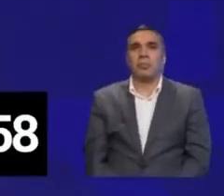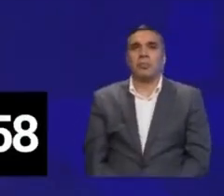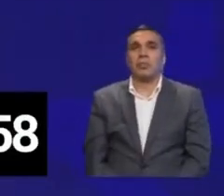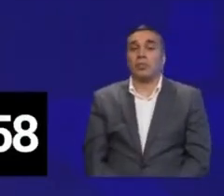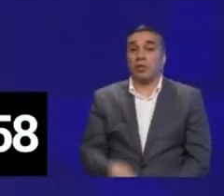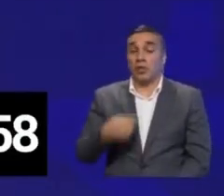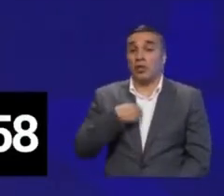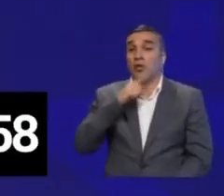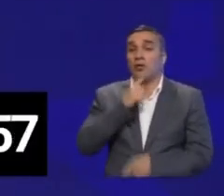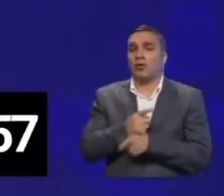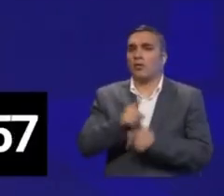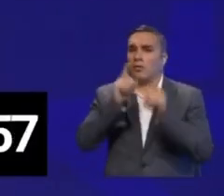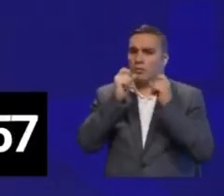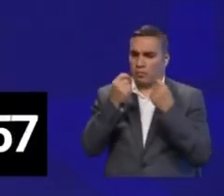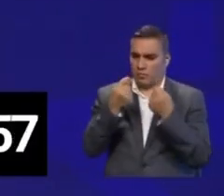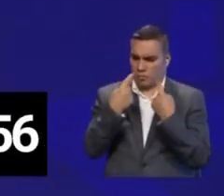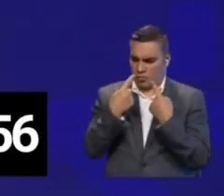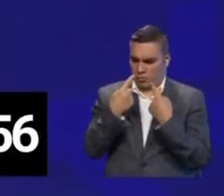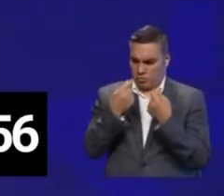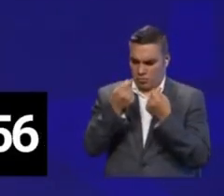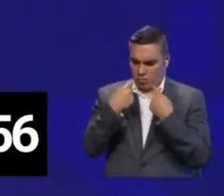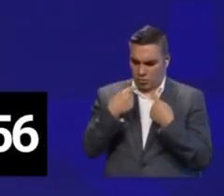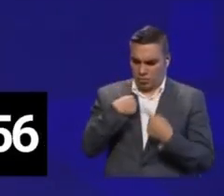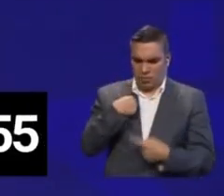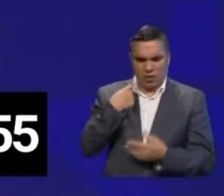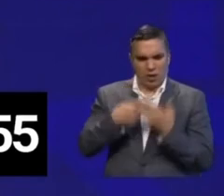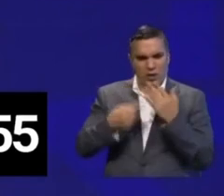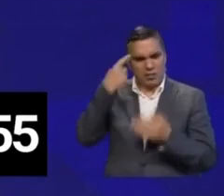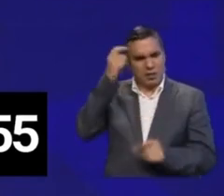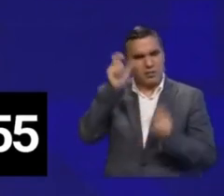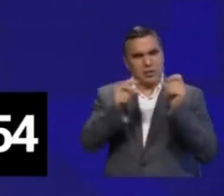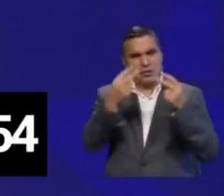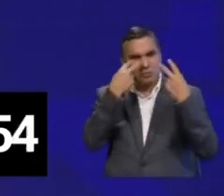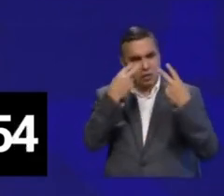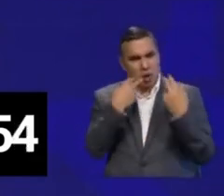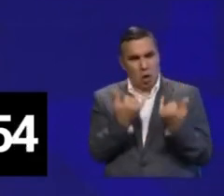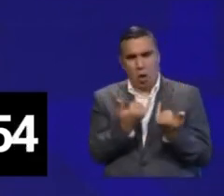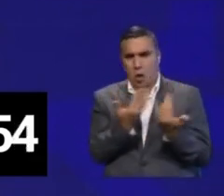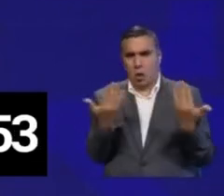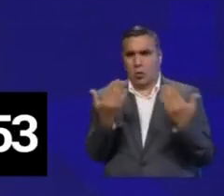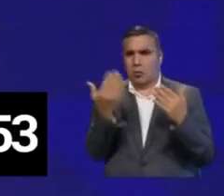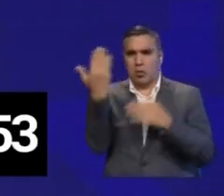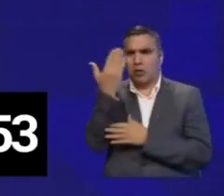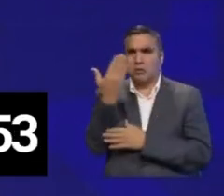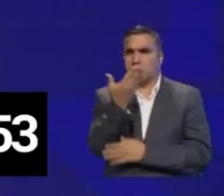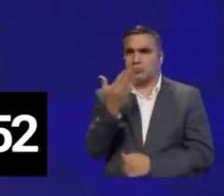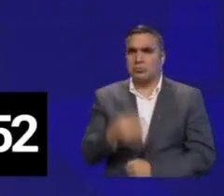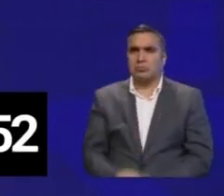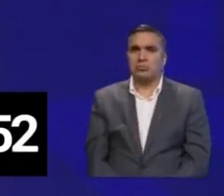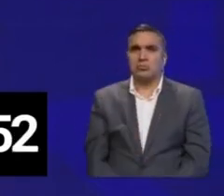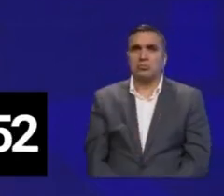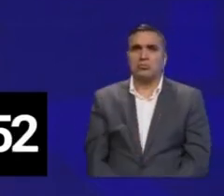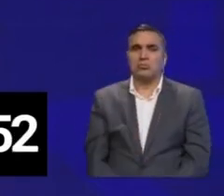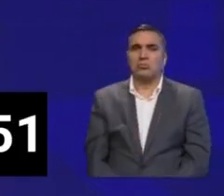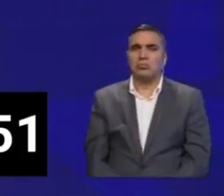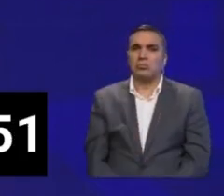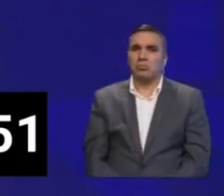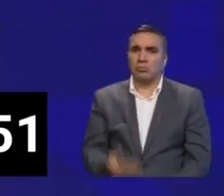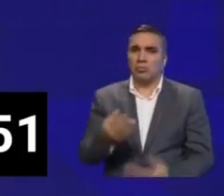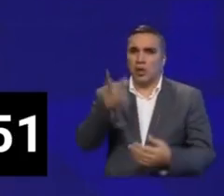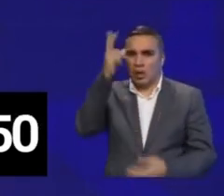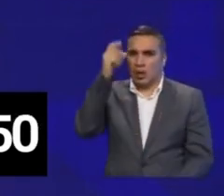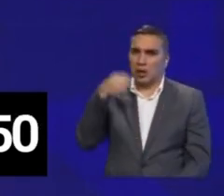Yo la verdad me pregunto qué estará pensando la gente que nos ve a través de la televisión. ¿Será que nos